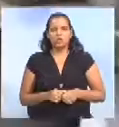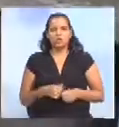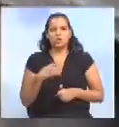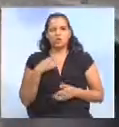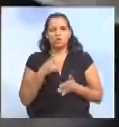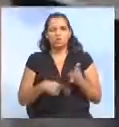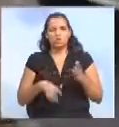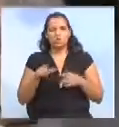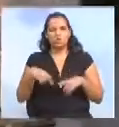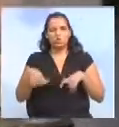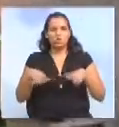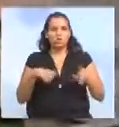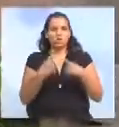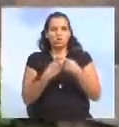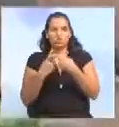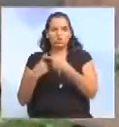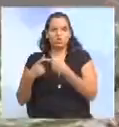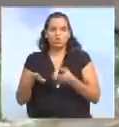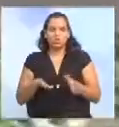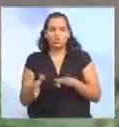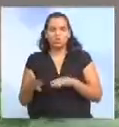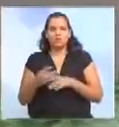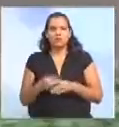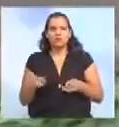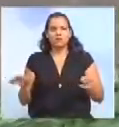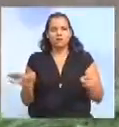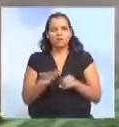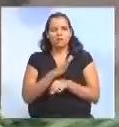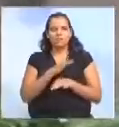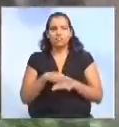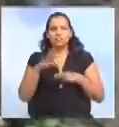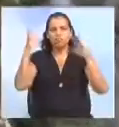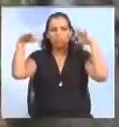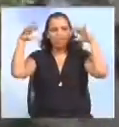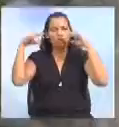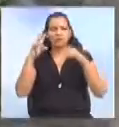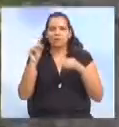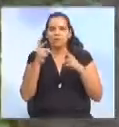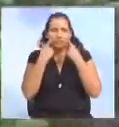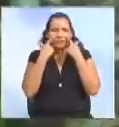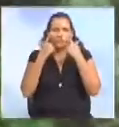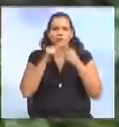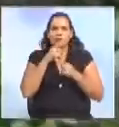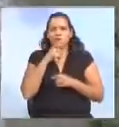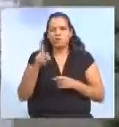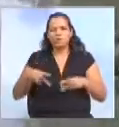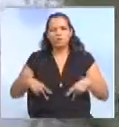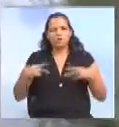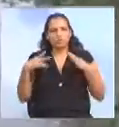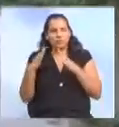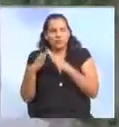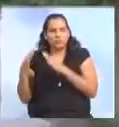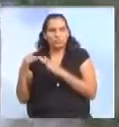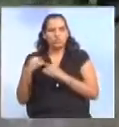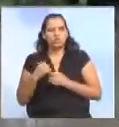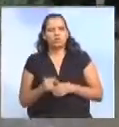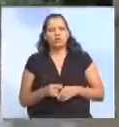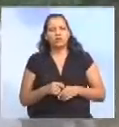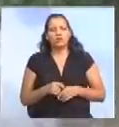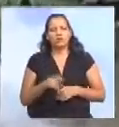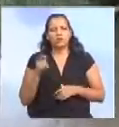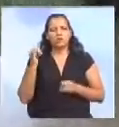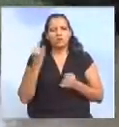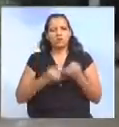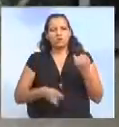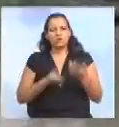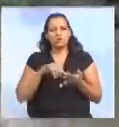Que el cementerio municipal de Esmeraldas colapse con las lluvias no es novedad para quienes habitan cerca de él, y la del